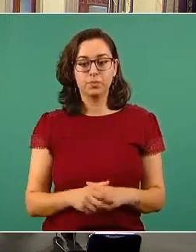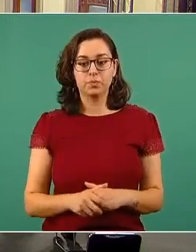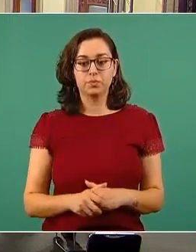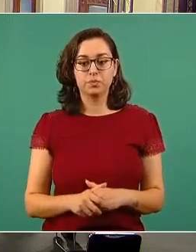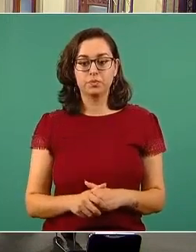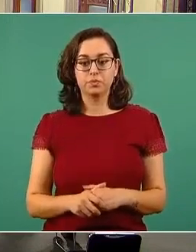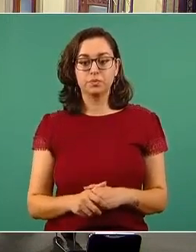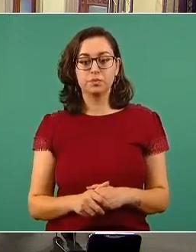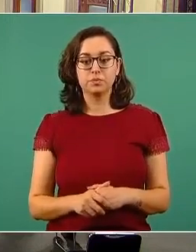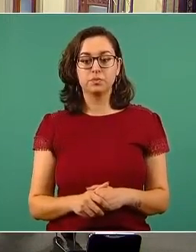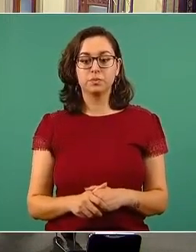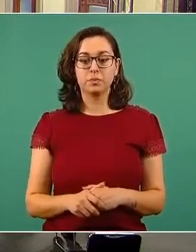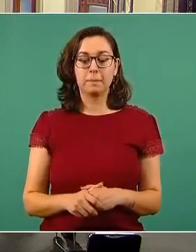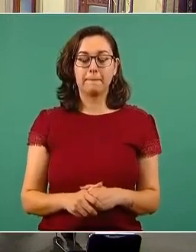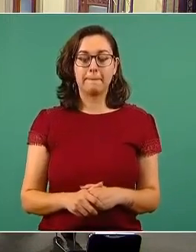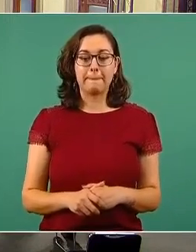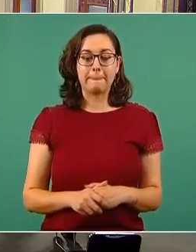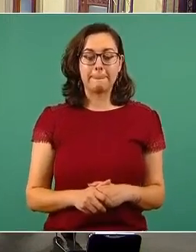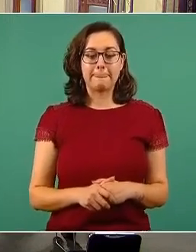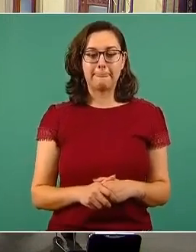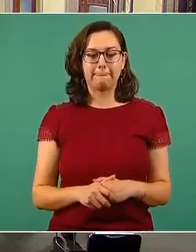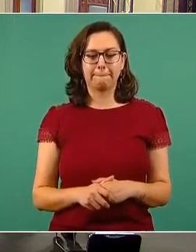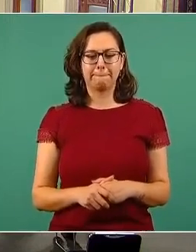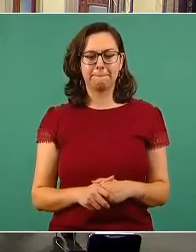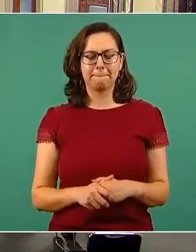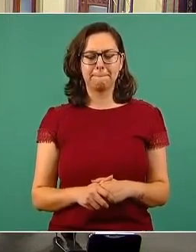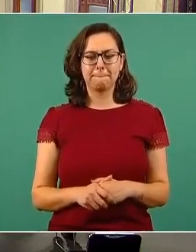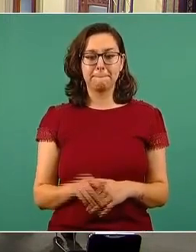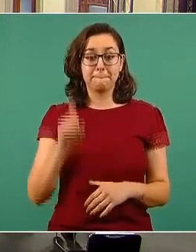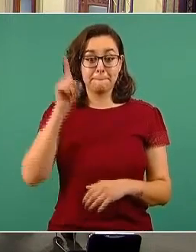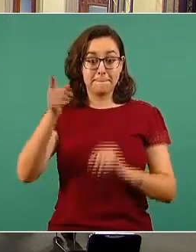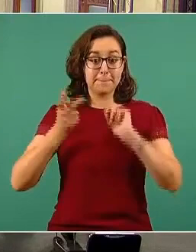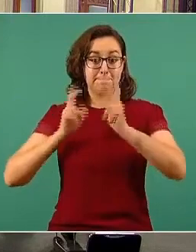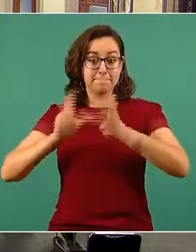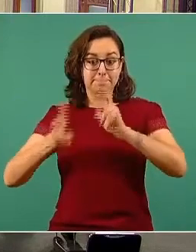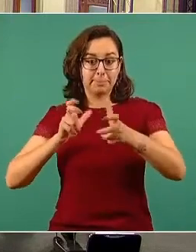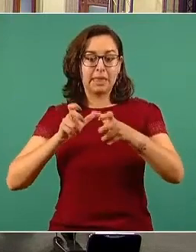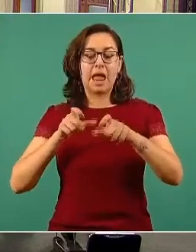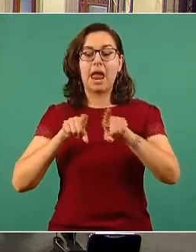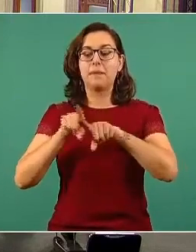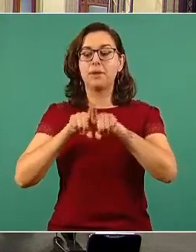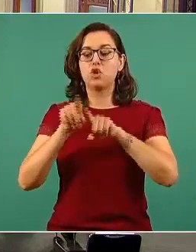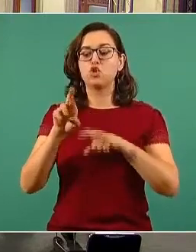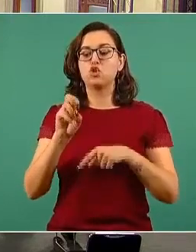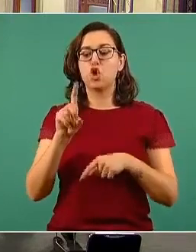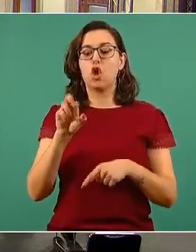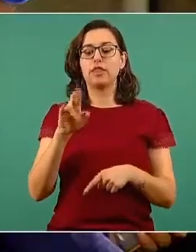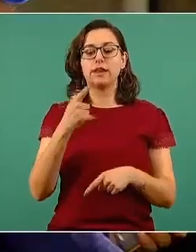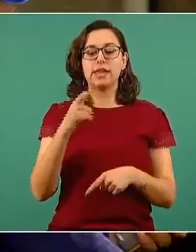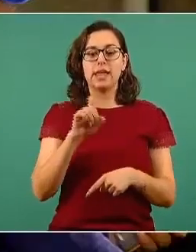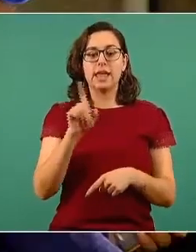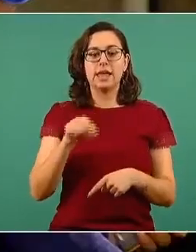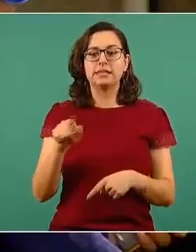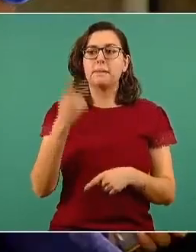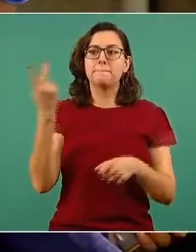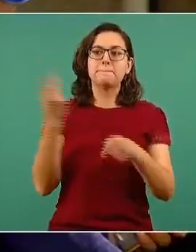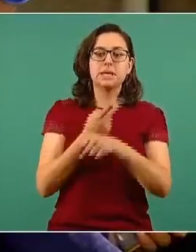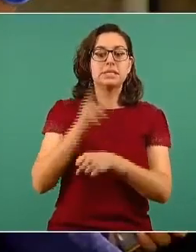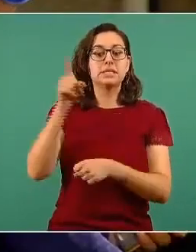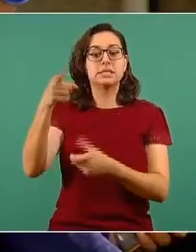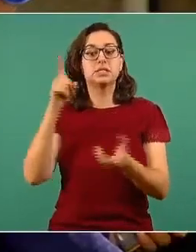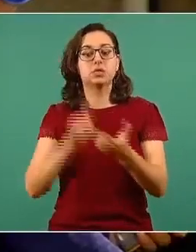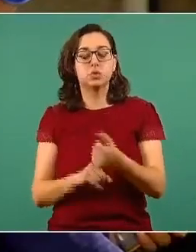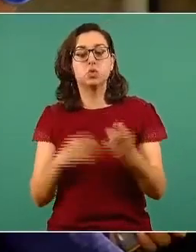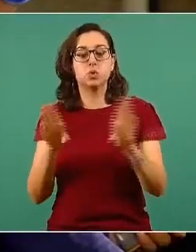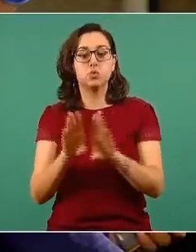Acerca del Hospital La Expansión en el Autódromo Hermano Rodríguez, ¿cómo va el cupo, sabiendo que igual, aprovechando el tema deportivo,